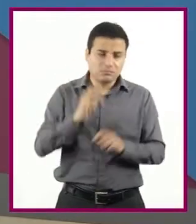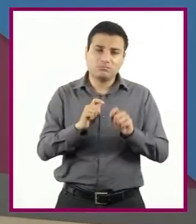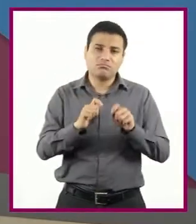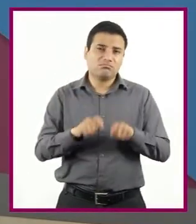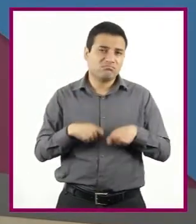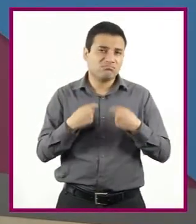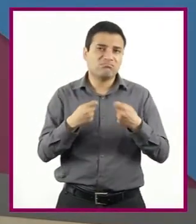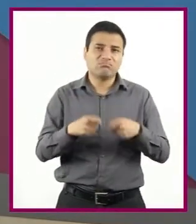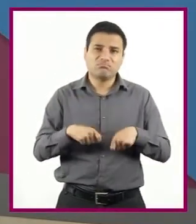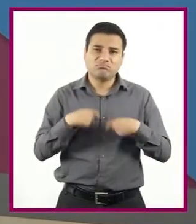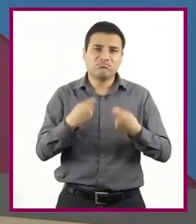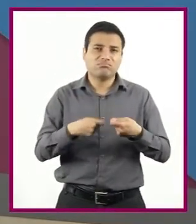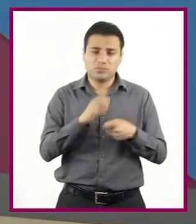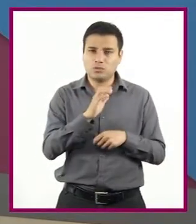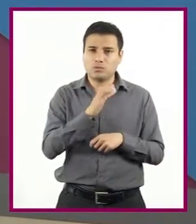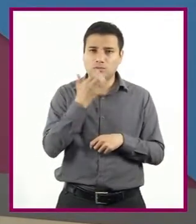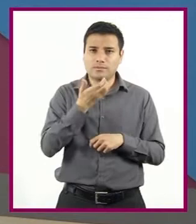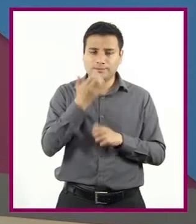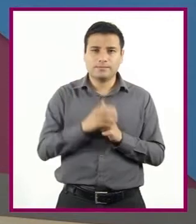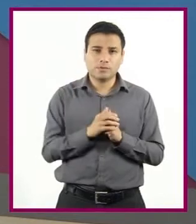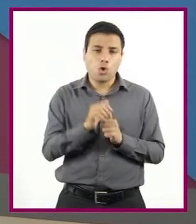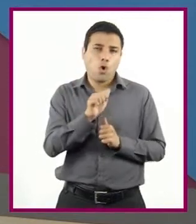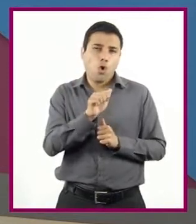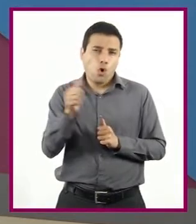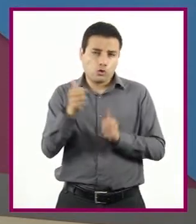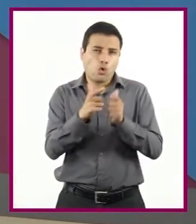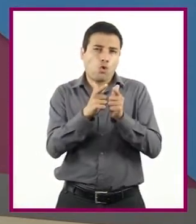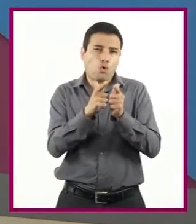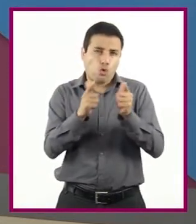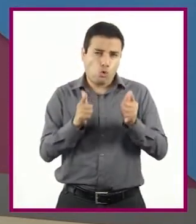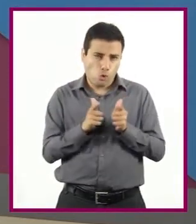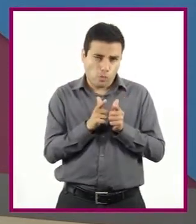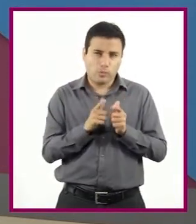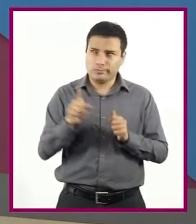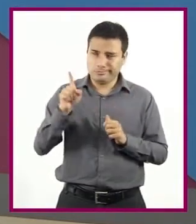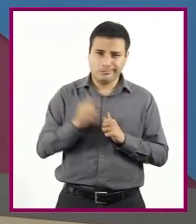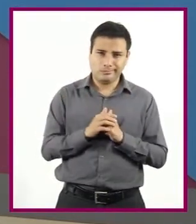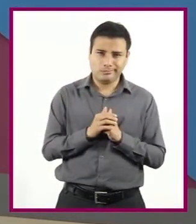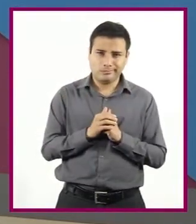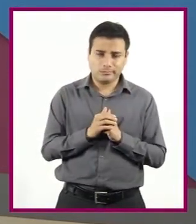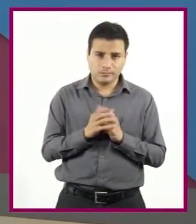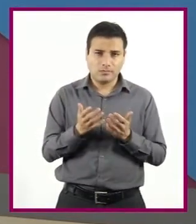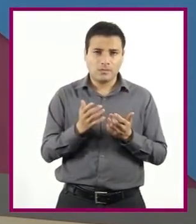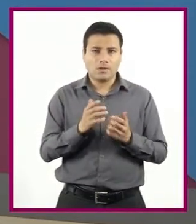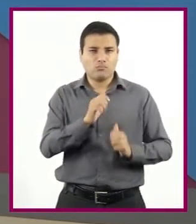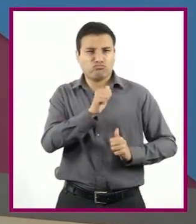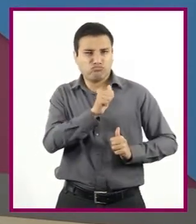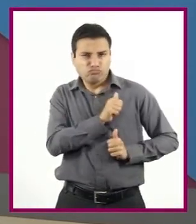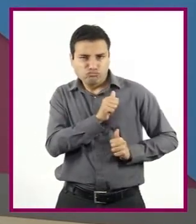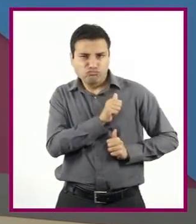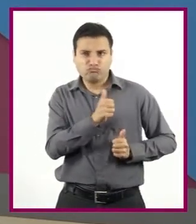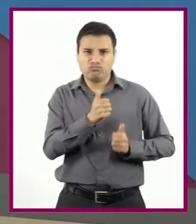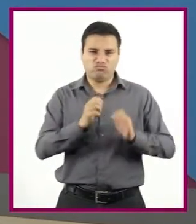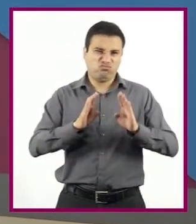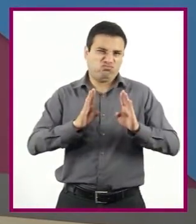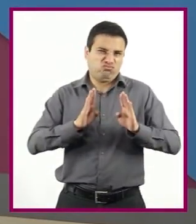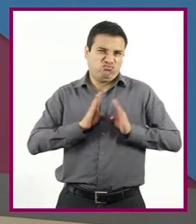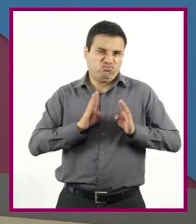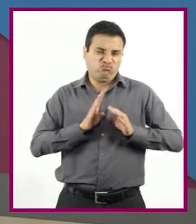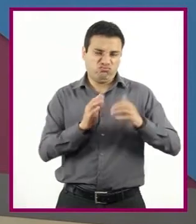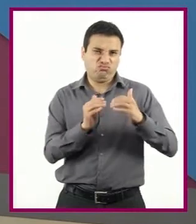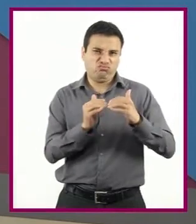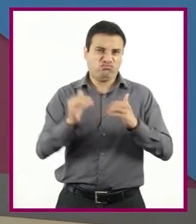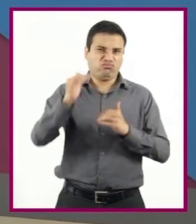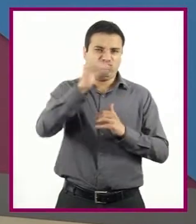Por otra parte, el resto de los pipiltin o nobles podían ser funcionarios y militares de muy alto rango que habían llegado a